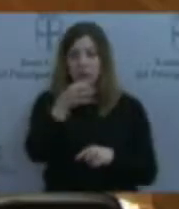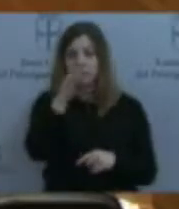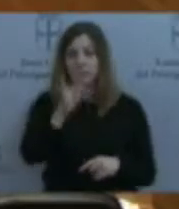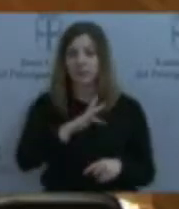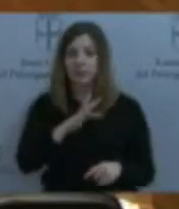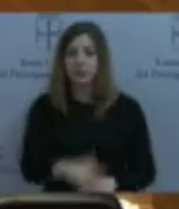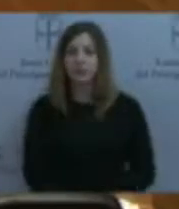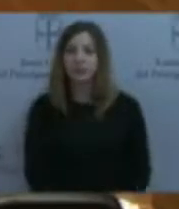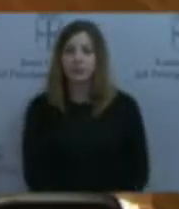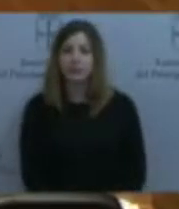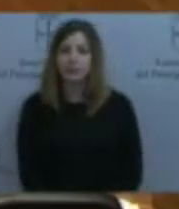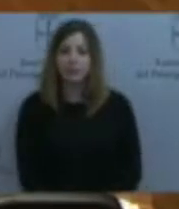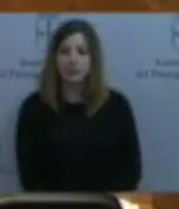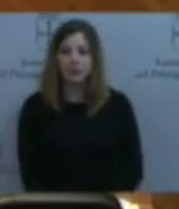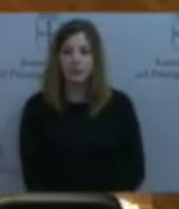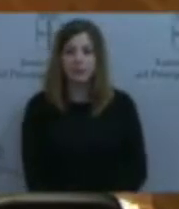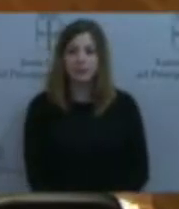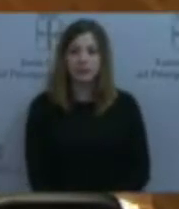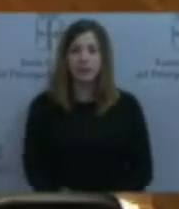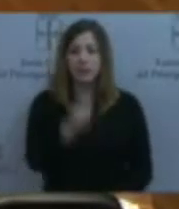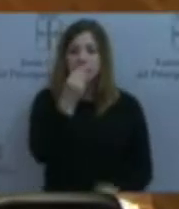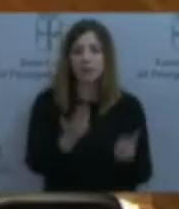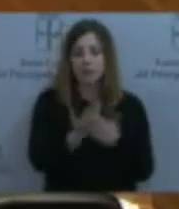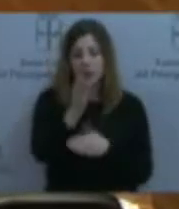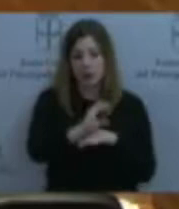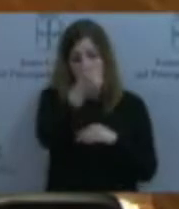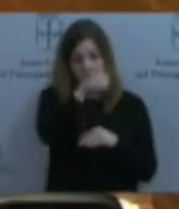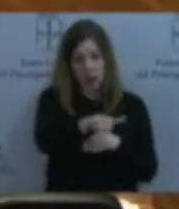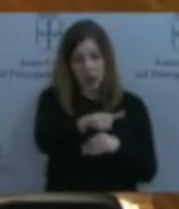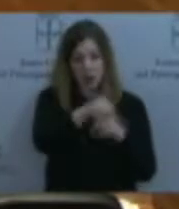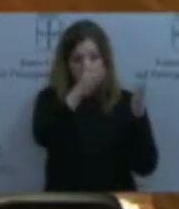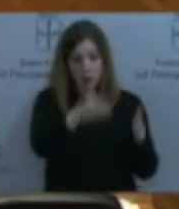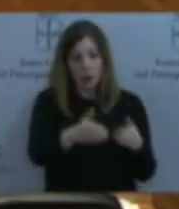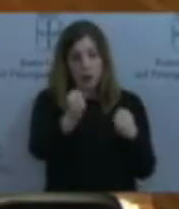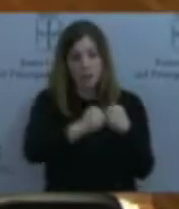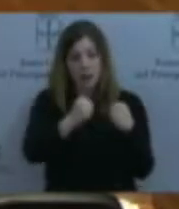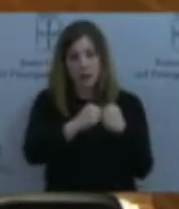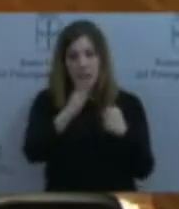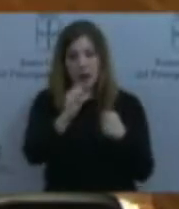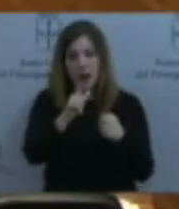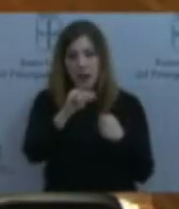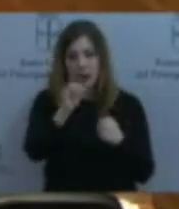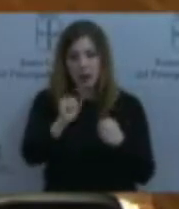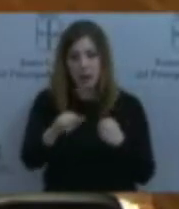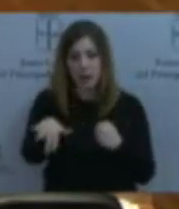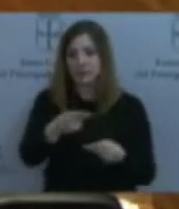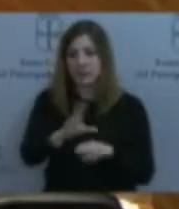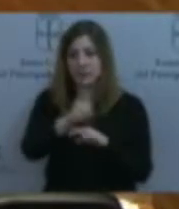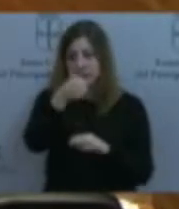Buenos días, señor consejero. ¿De dónde piensa extraer la piedra caliza de la zona que se menciona en los proyectos de intervención del Chao San Martín?